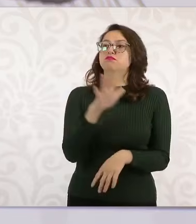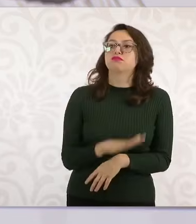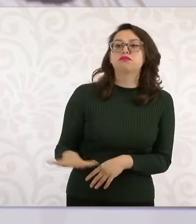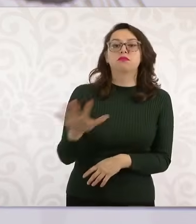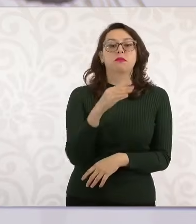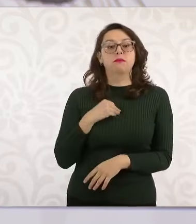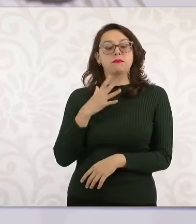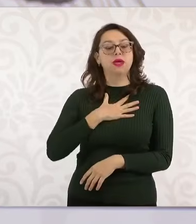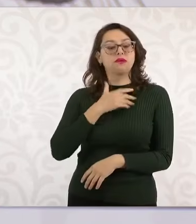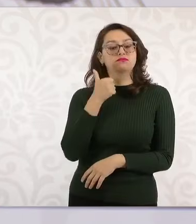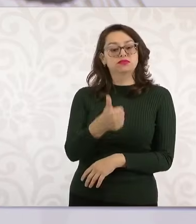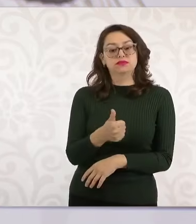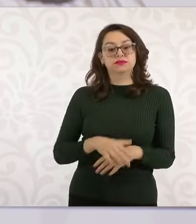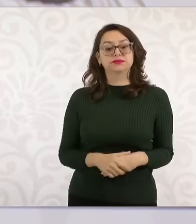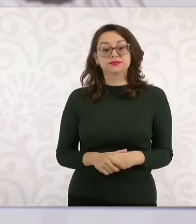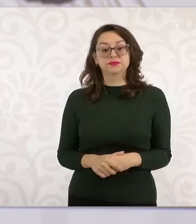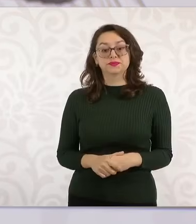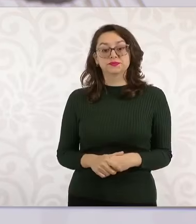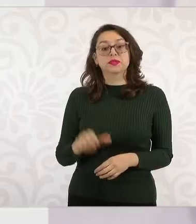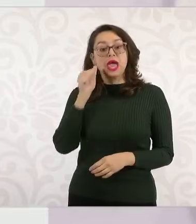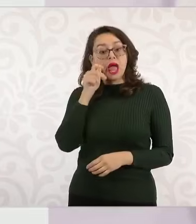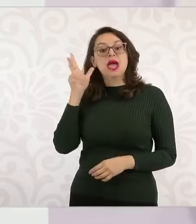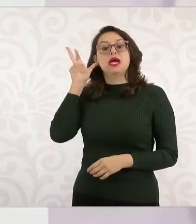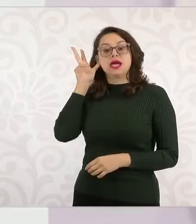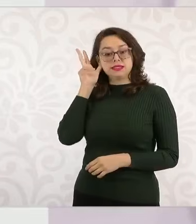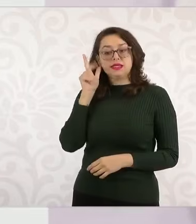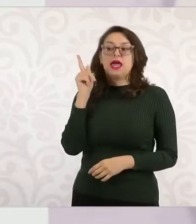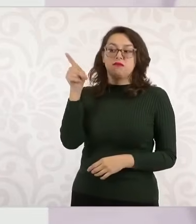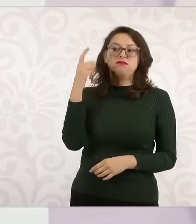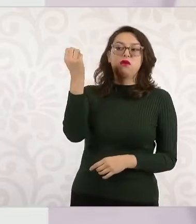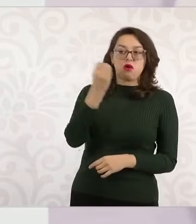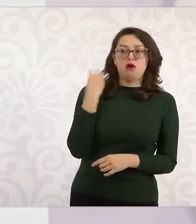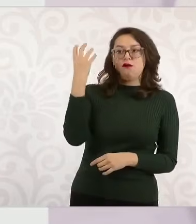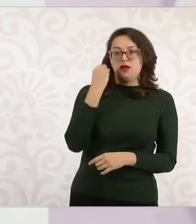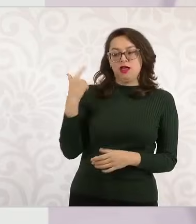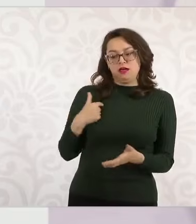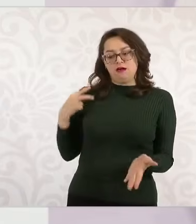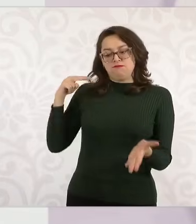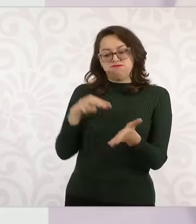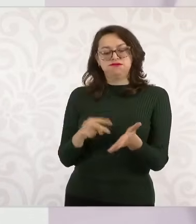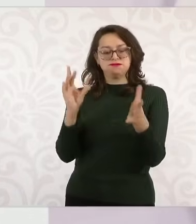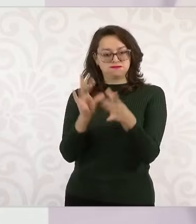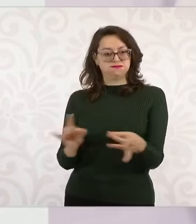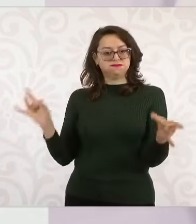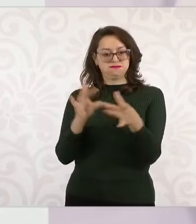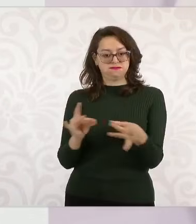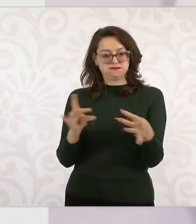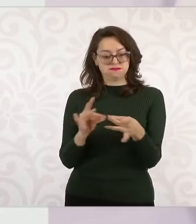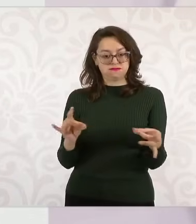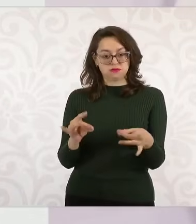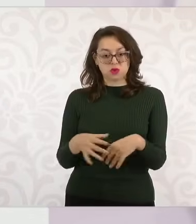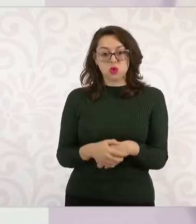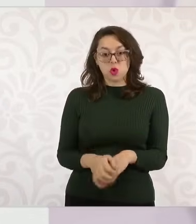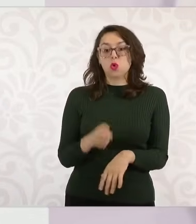Ayer decía antes de ayer, en un evento, que la cuarta transformación, si se